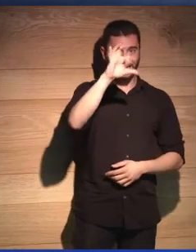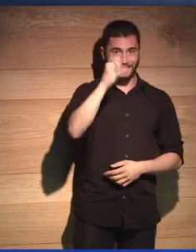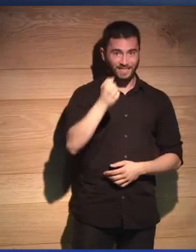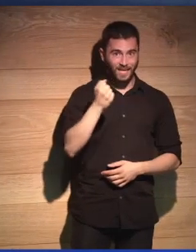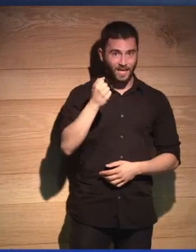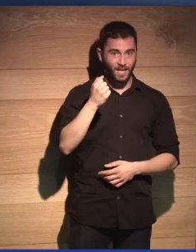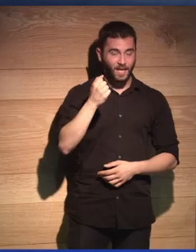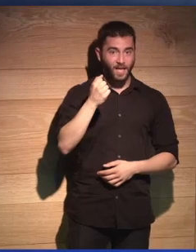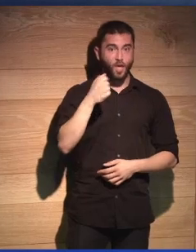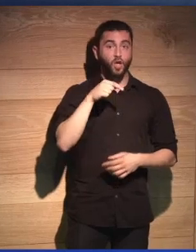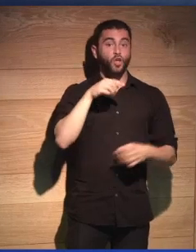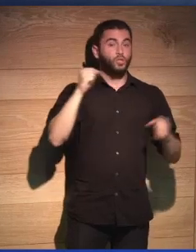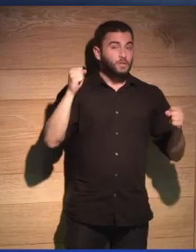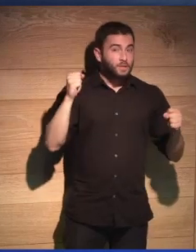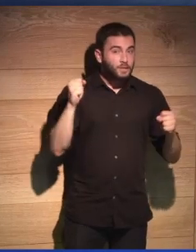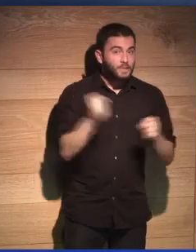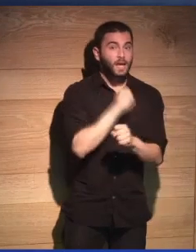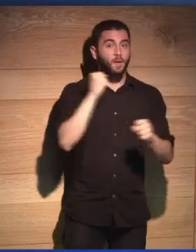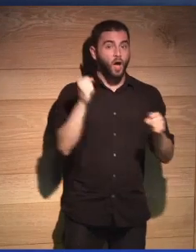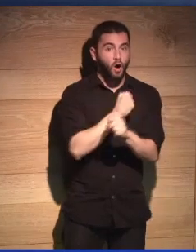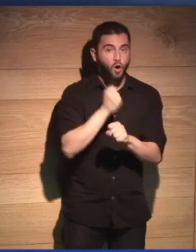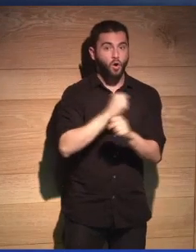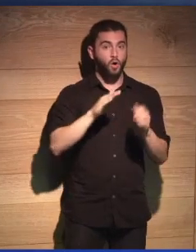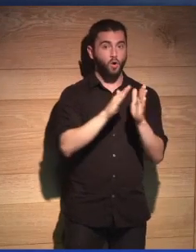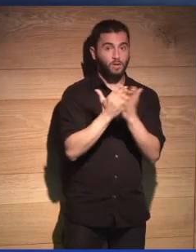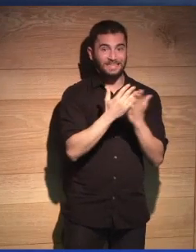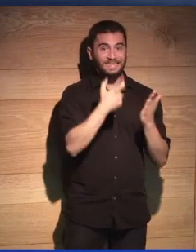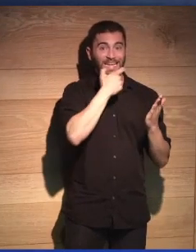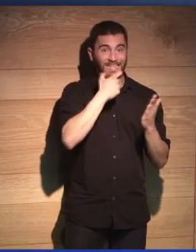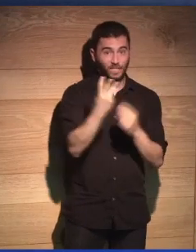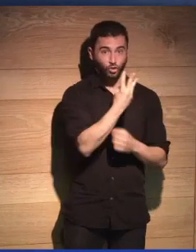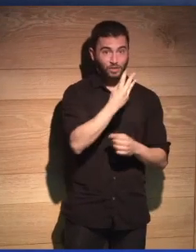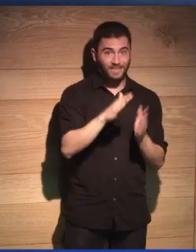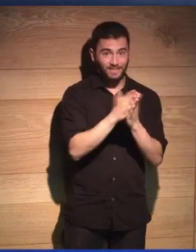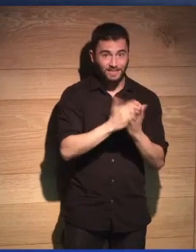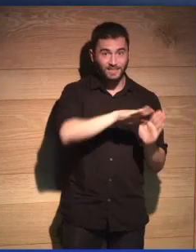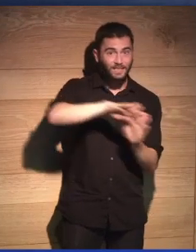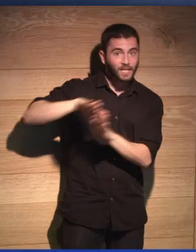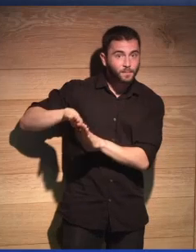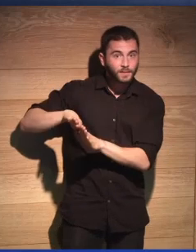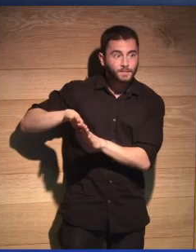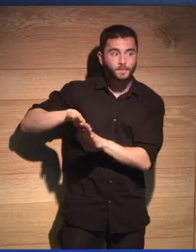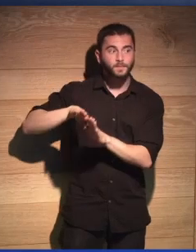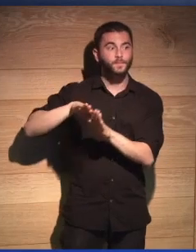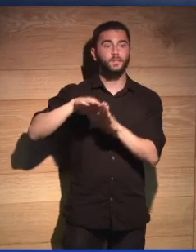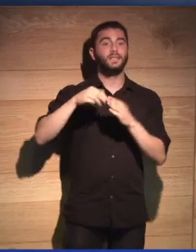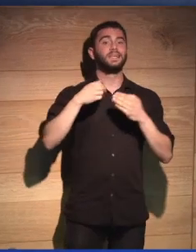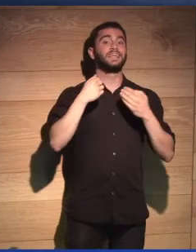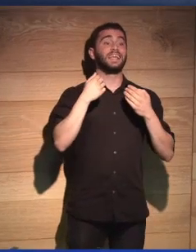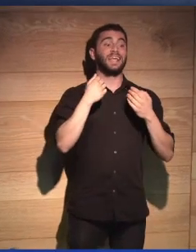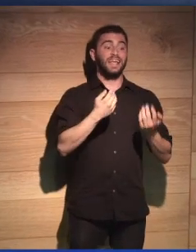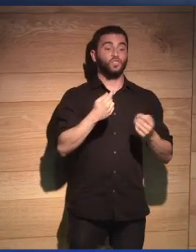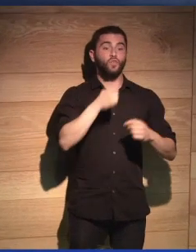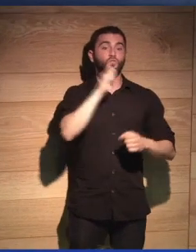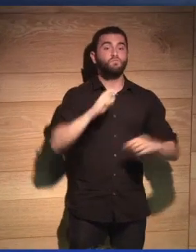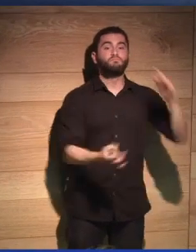solo tradujo la trilogía al inglés, pues para la editorial Losada, fundada por